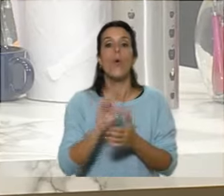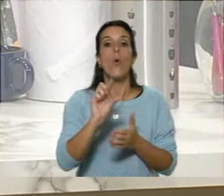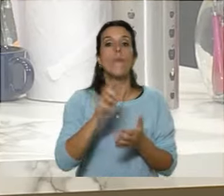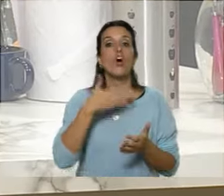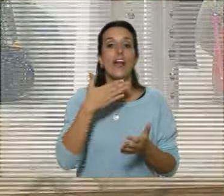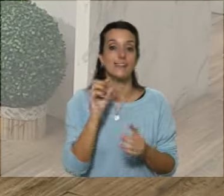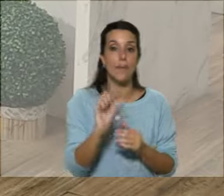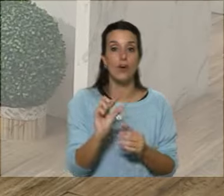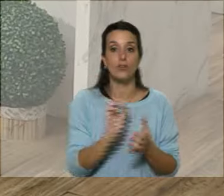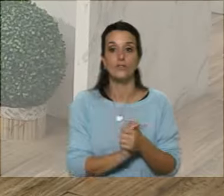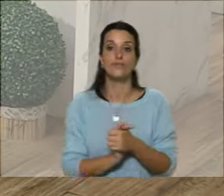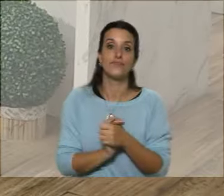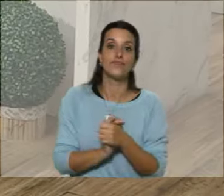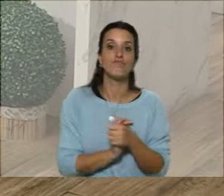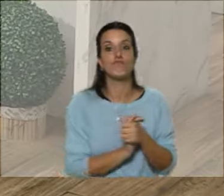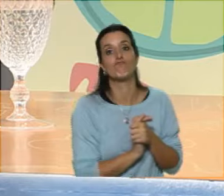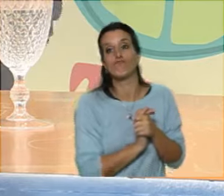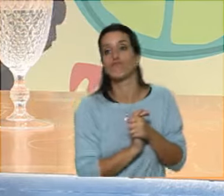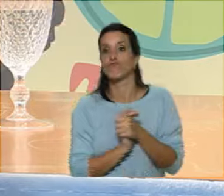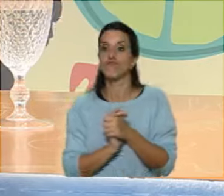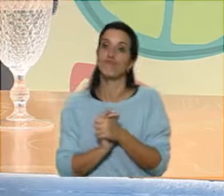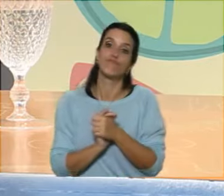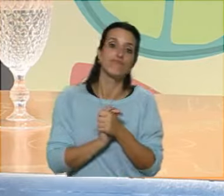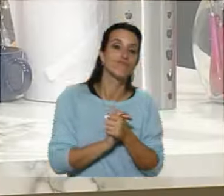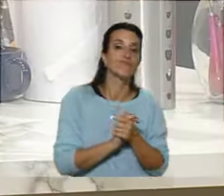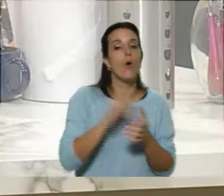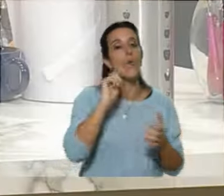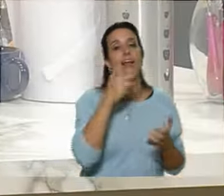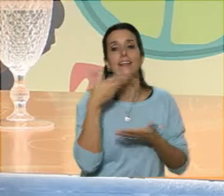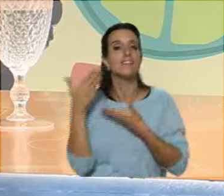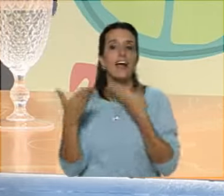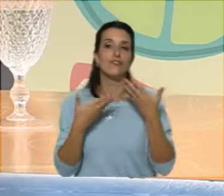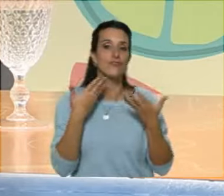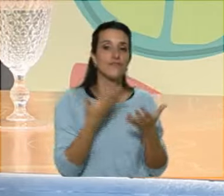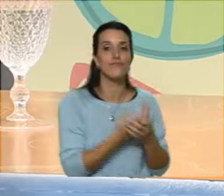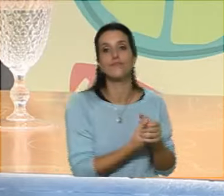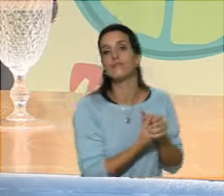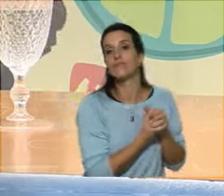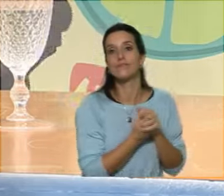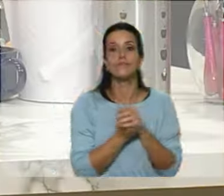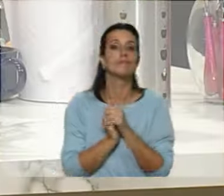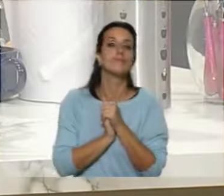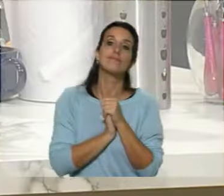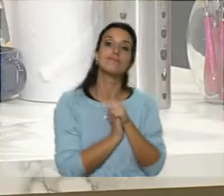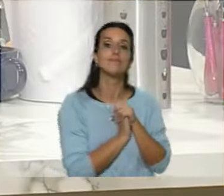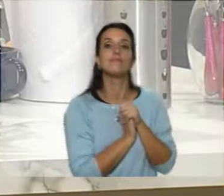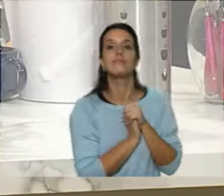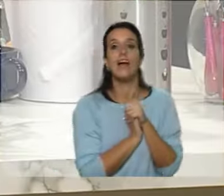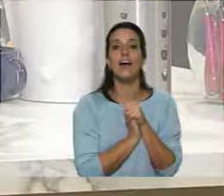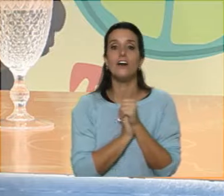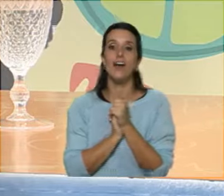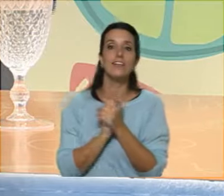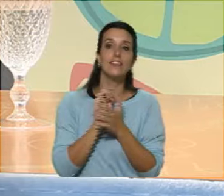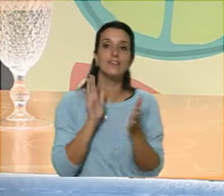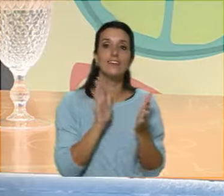que lleva. Exactamente. Y acá tengo, fue lindo. Así como si no estuviera.